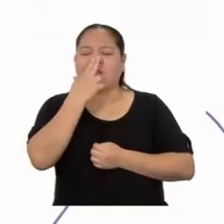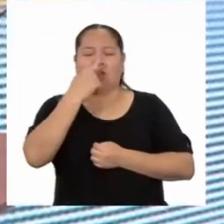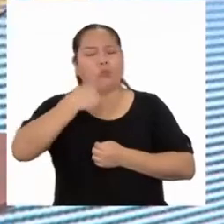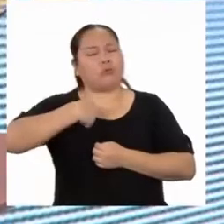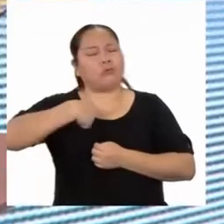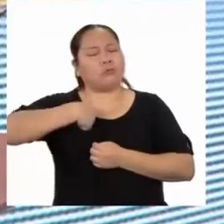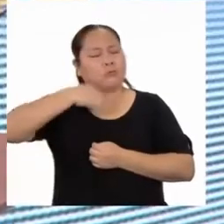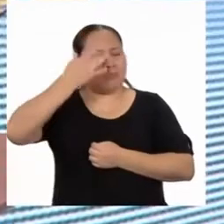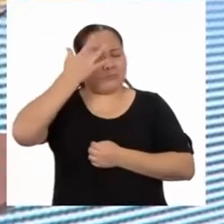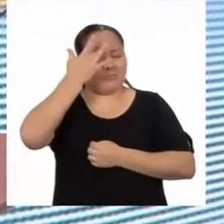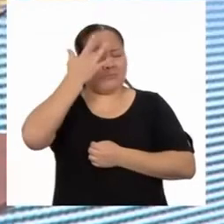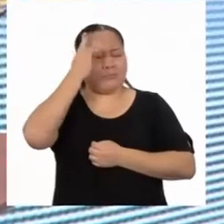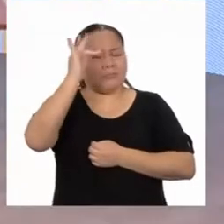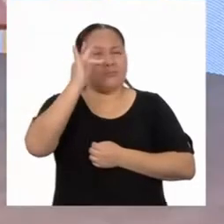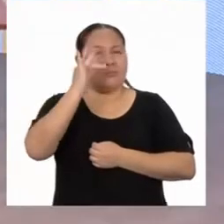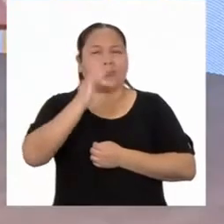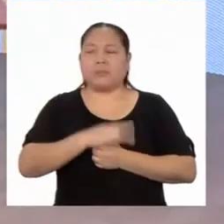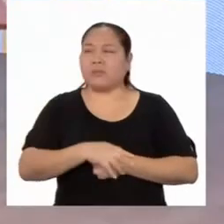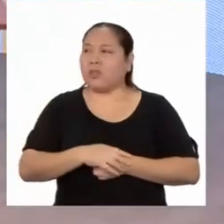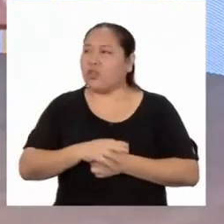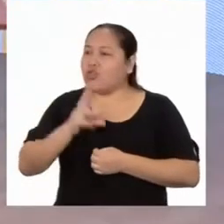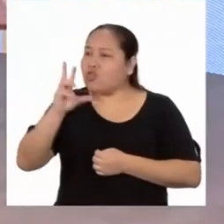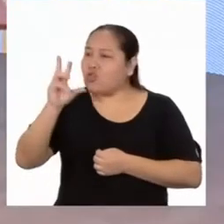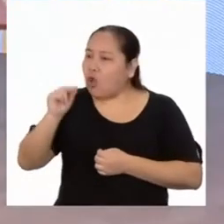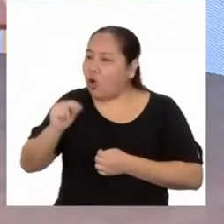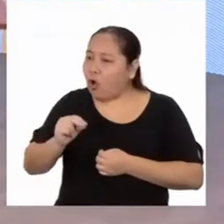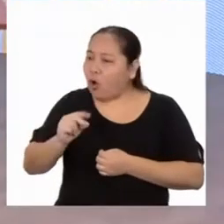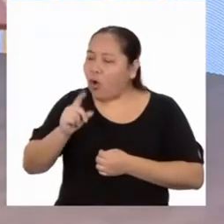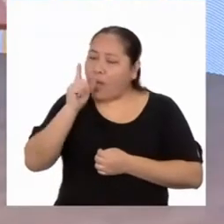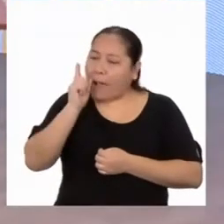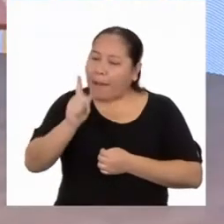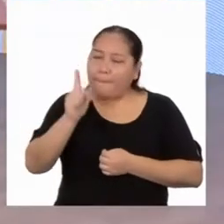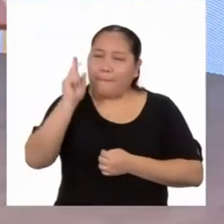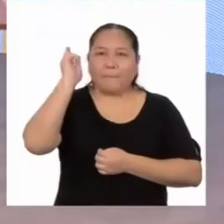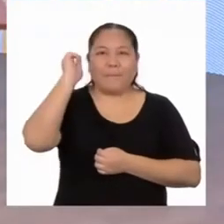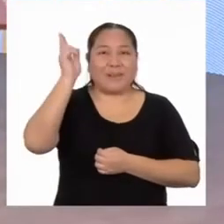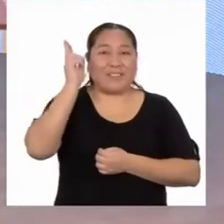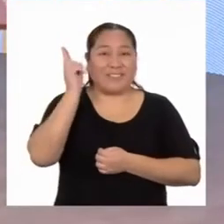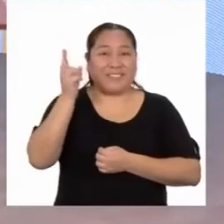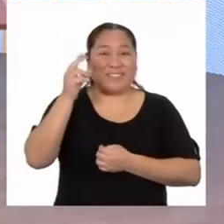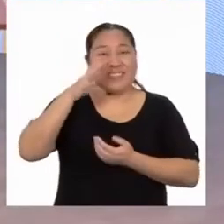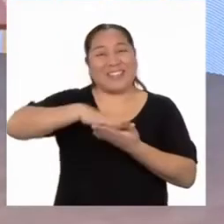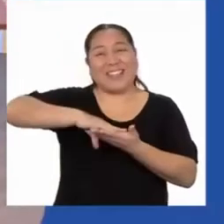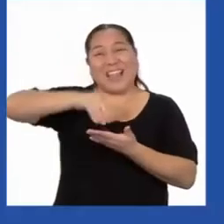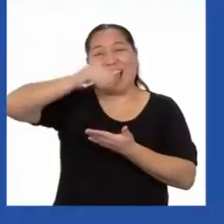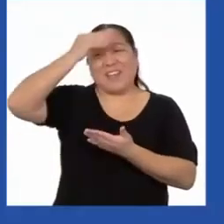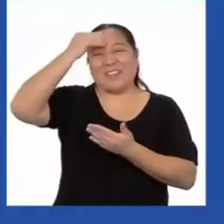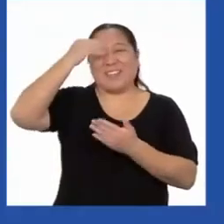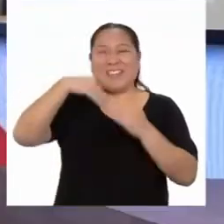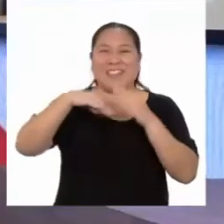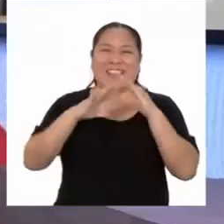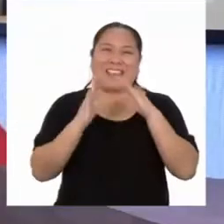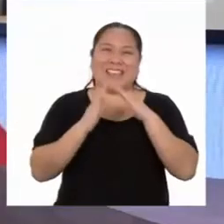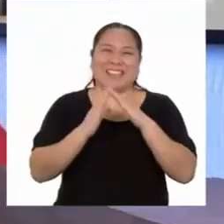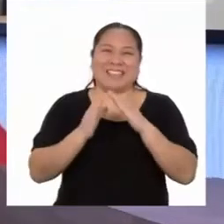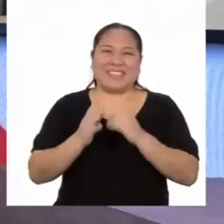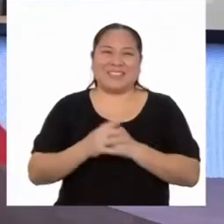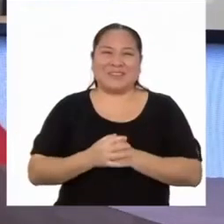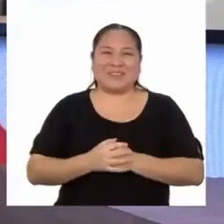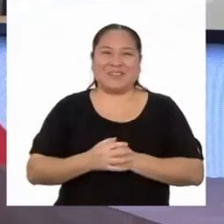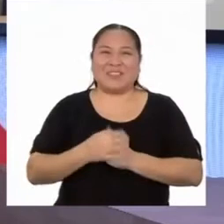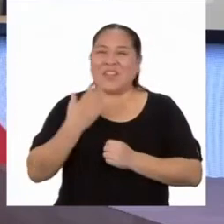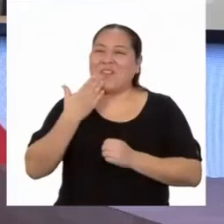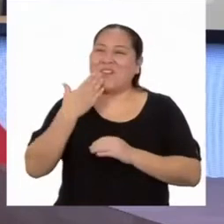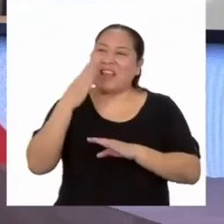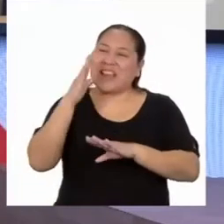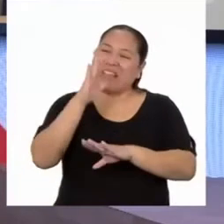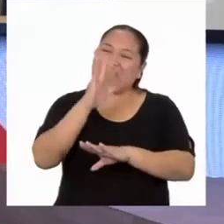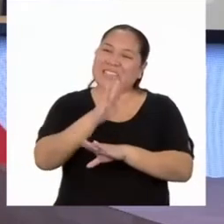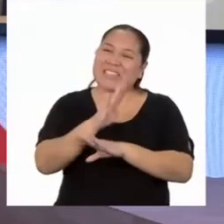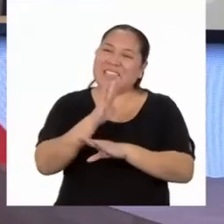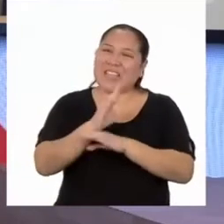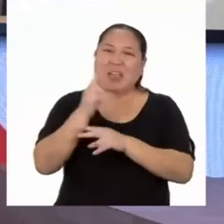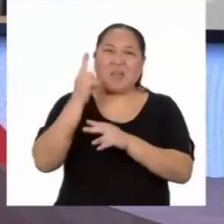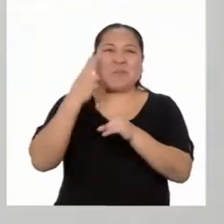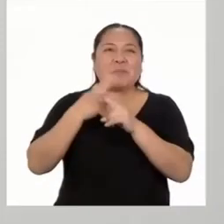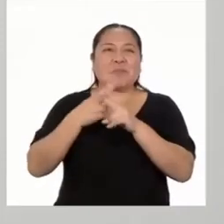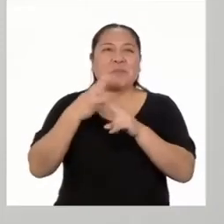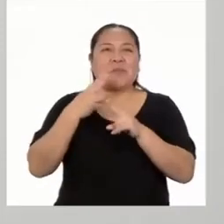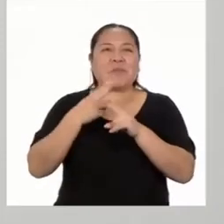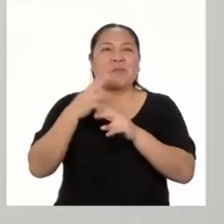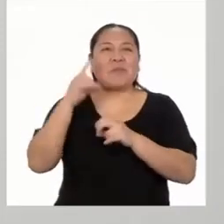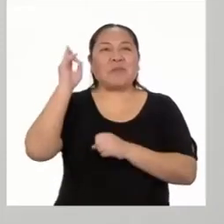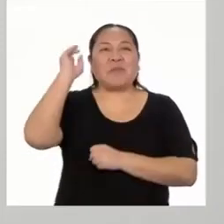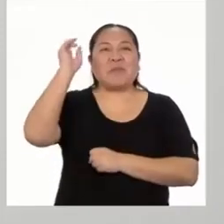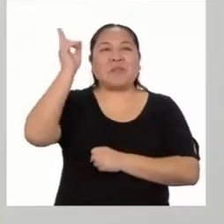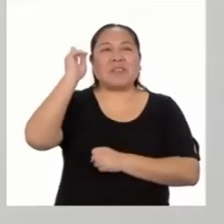intelectual! No, a uno de nuestros profesores de Aprendo en Casa. Buenas tardes, profesora Yulisa,